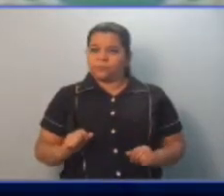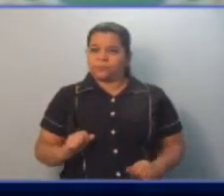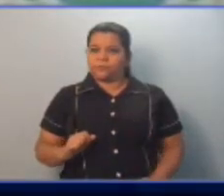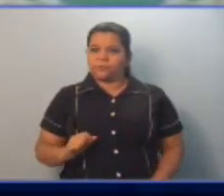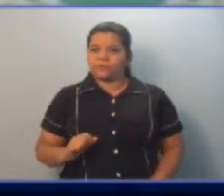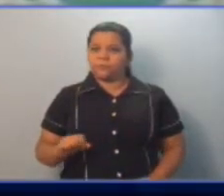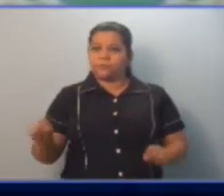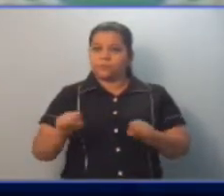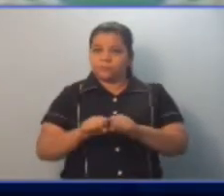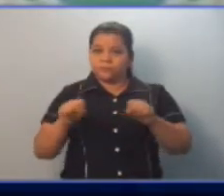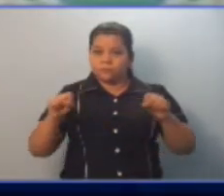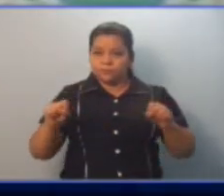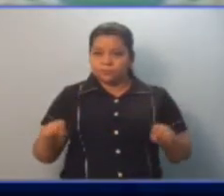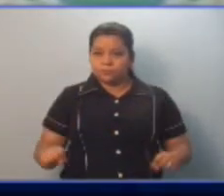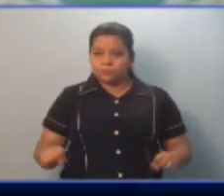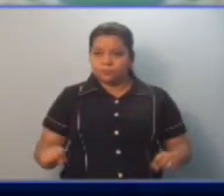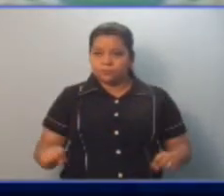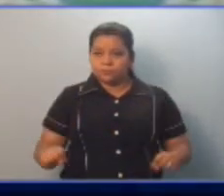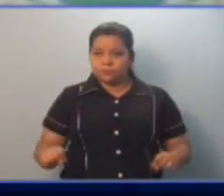el sistema, pues para